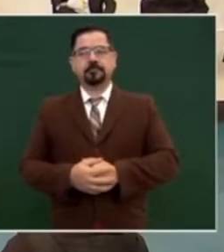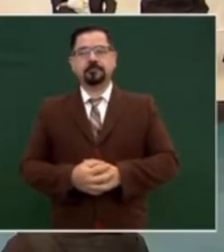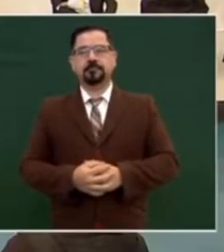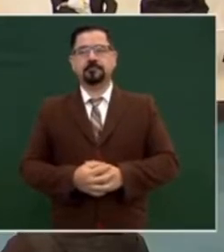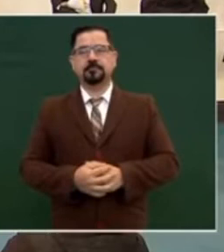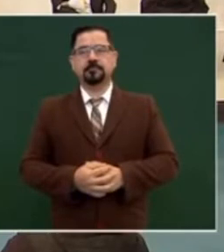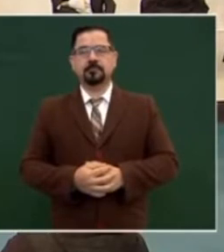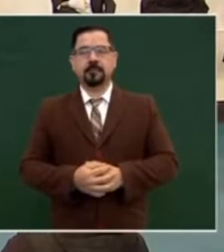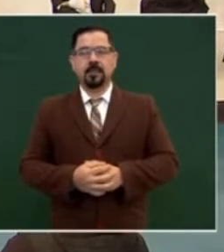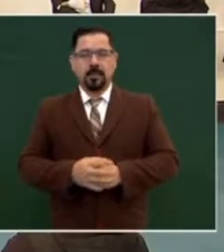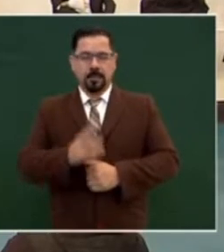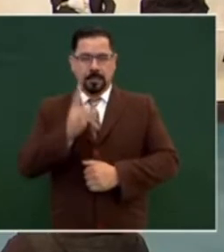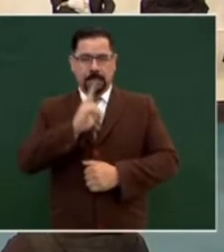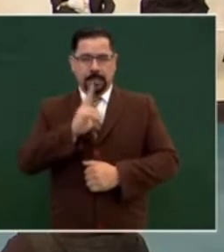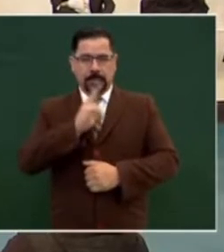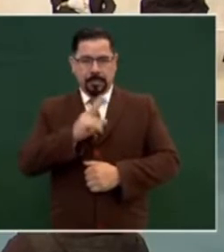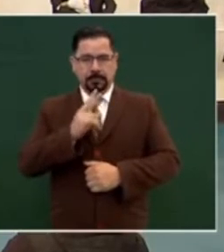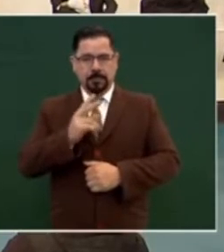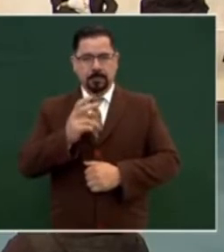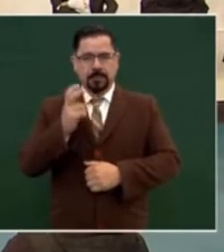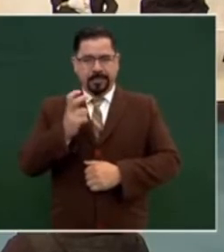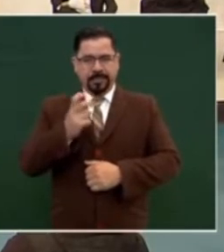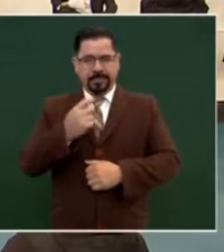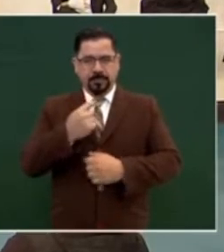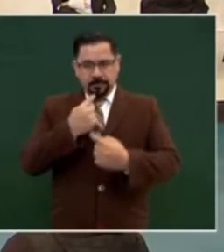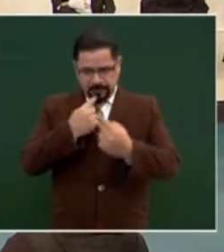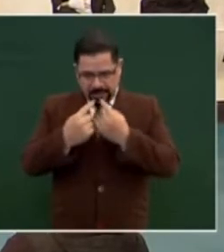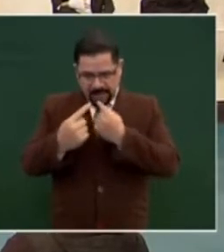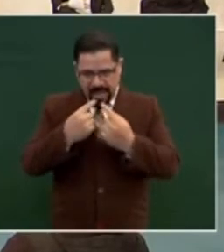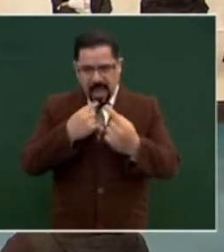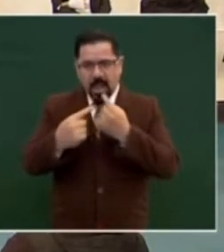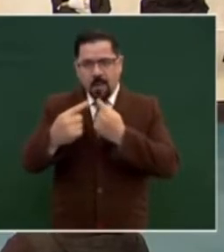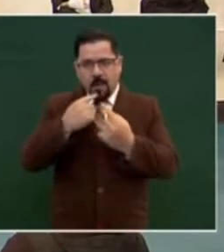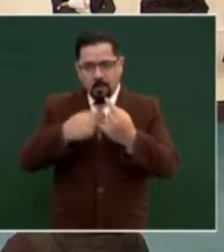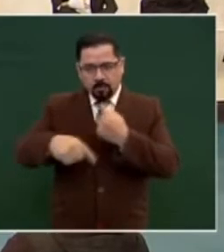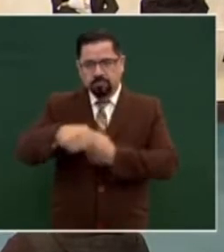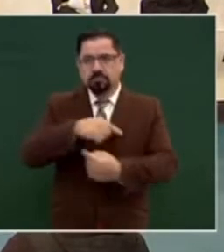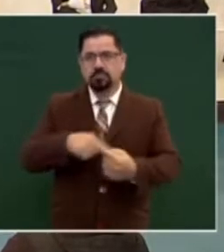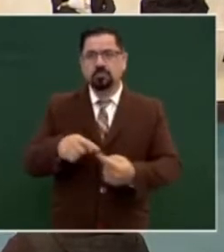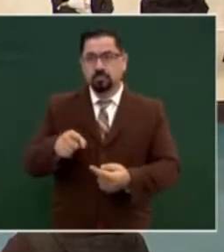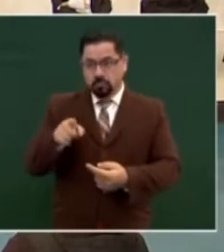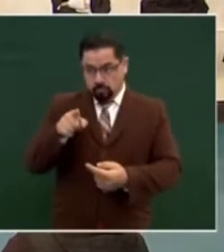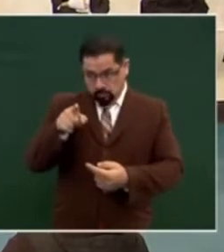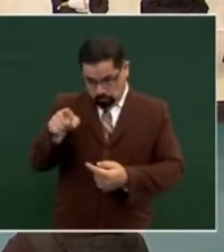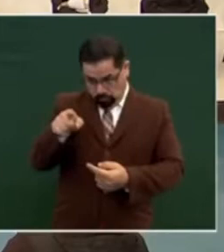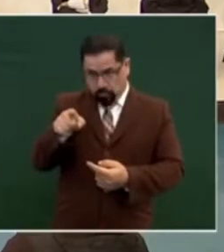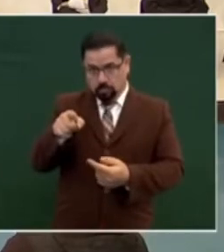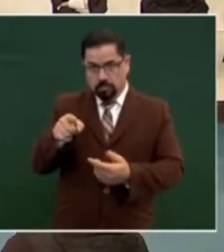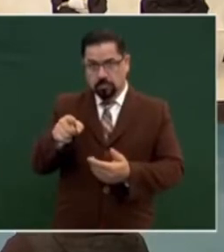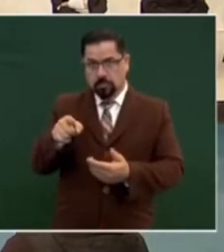porque este es un diálogo circular y tú ganas esto